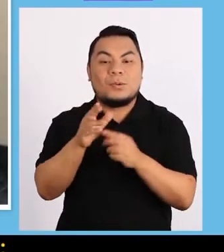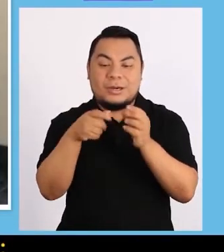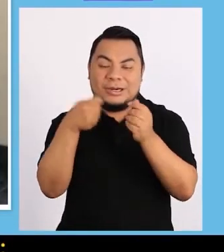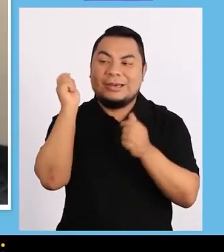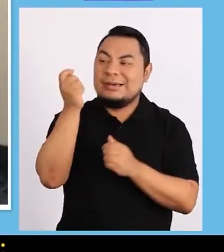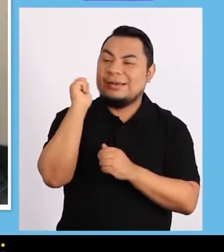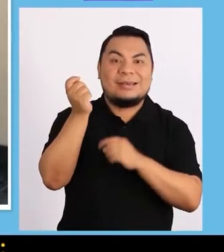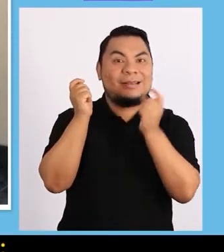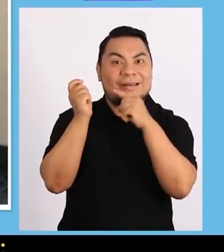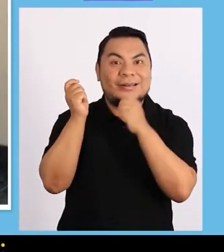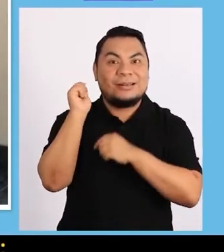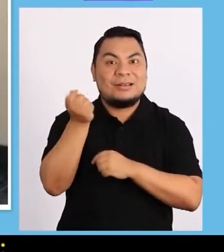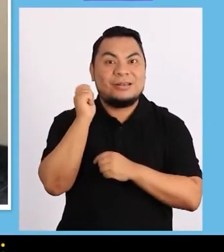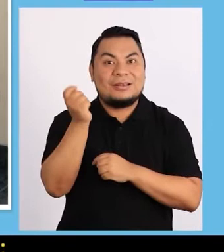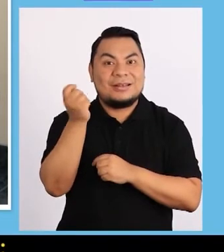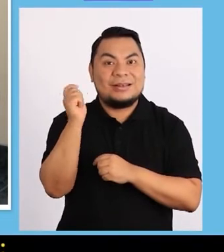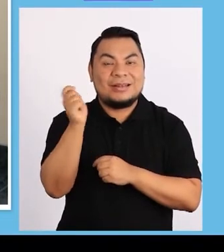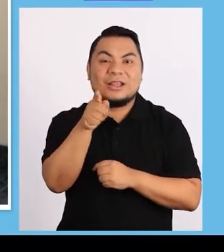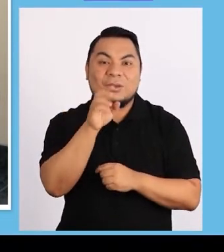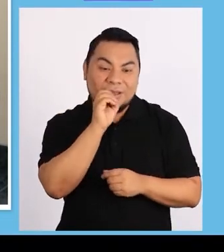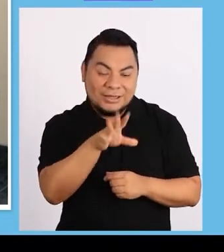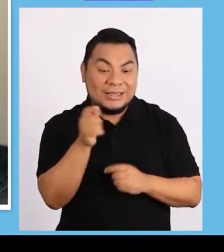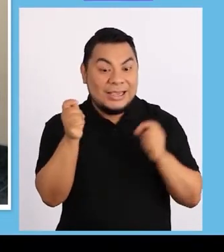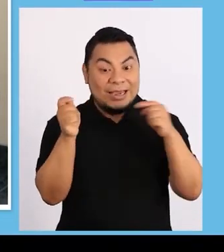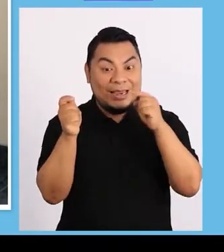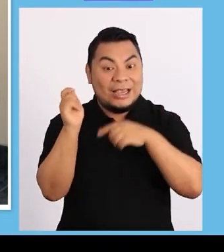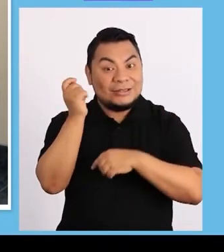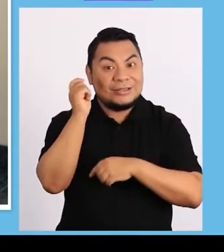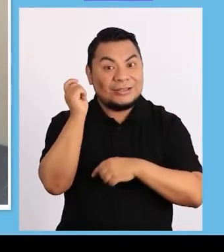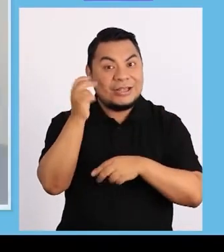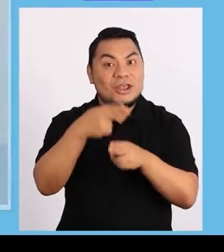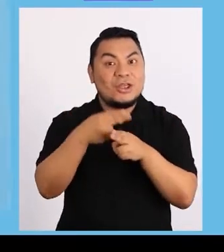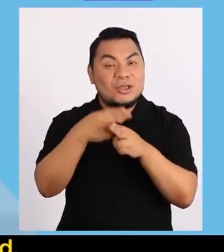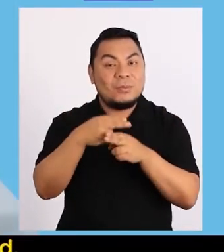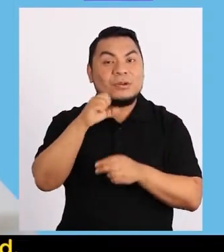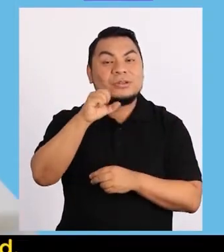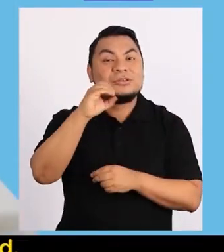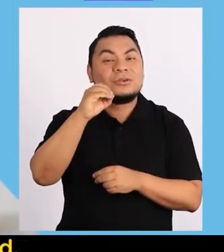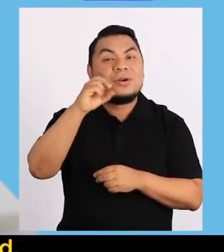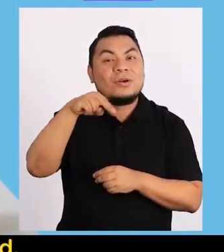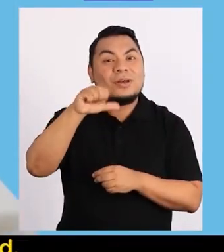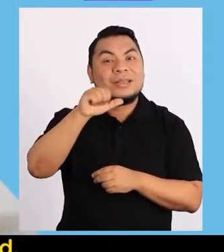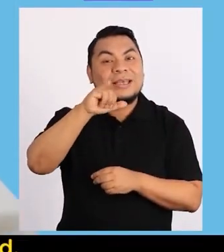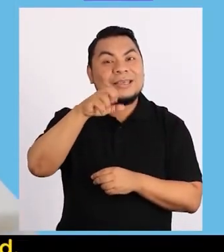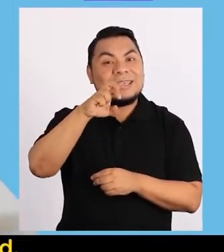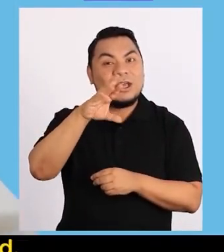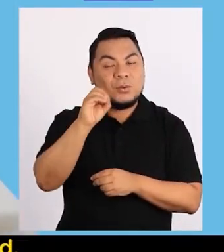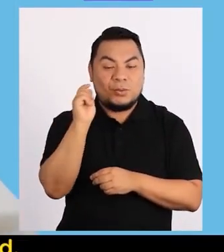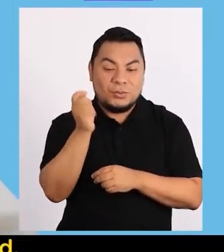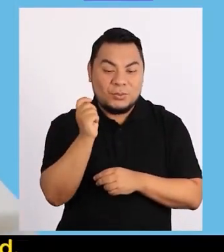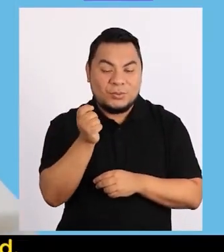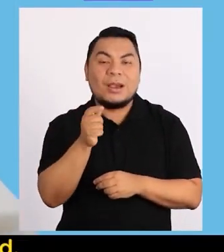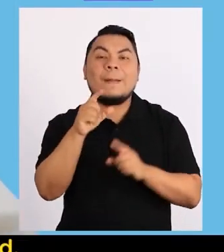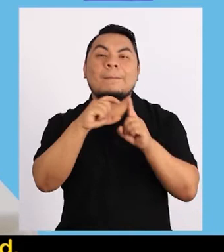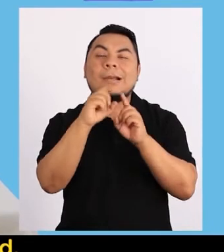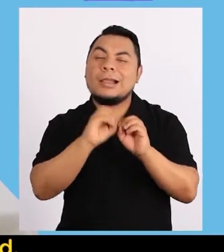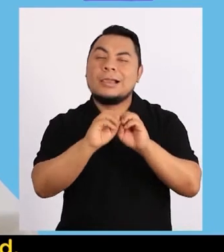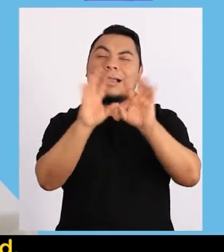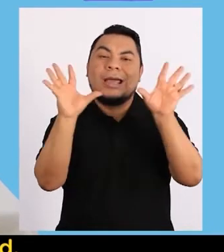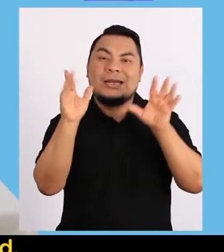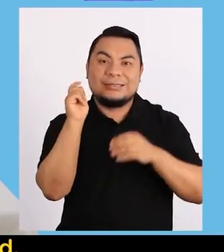el sonajero y díganle, es el sonajero. Pronuncien la palabra con